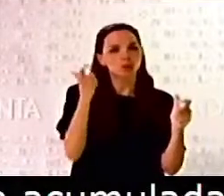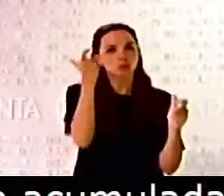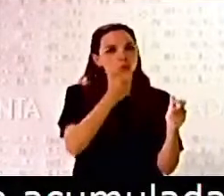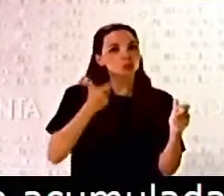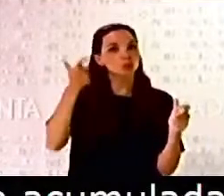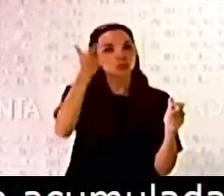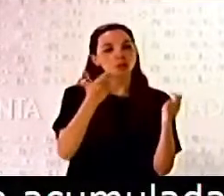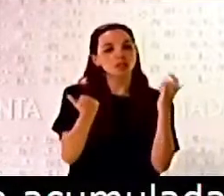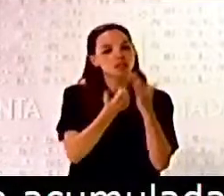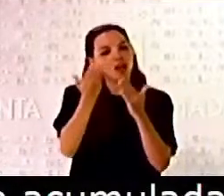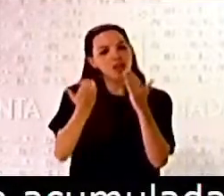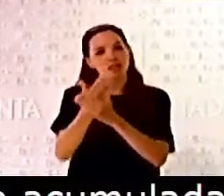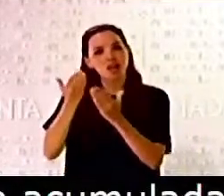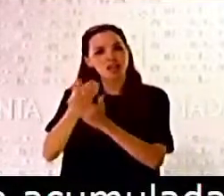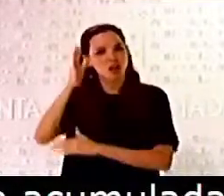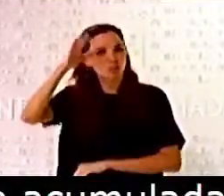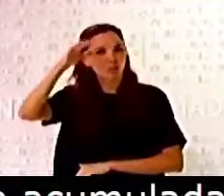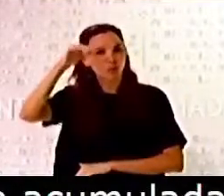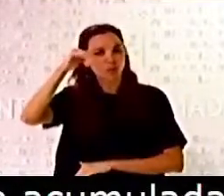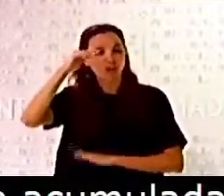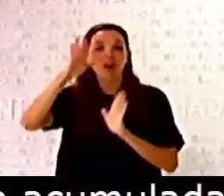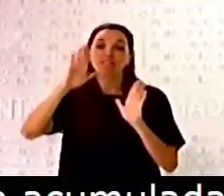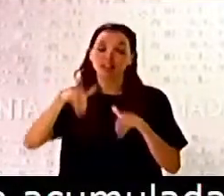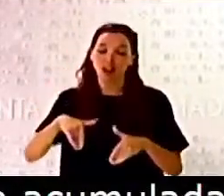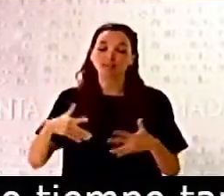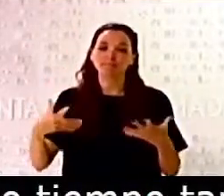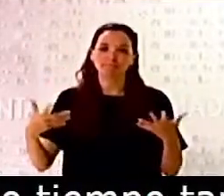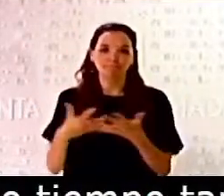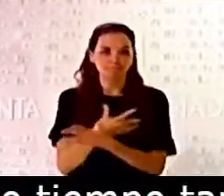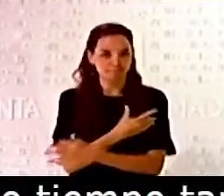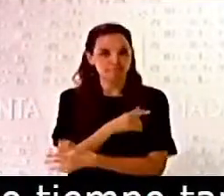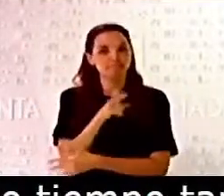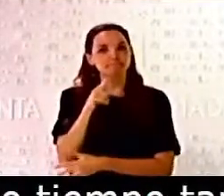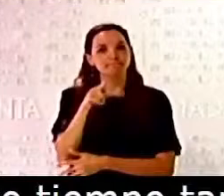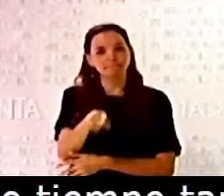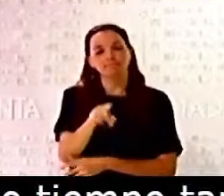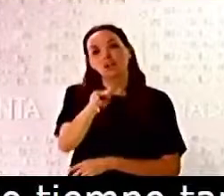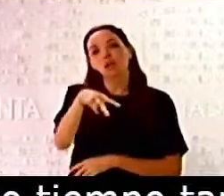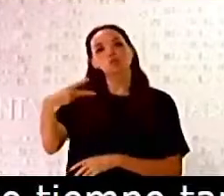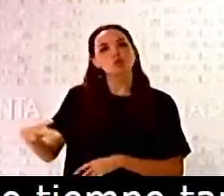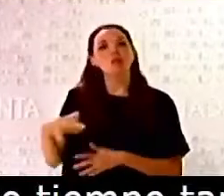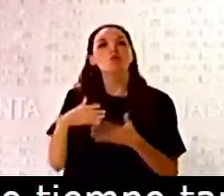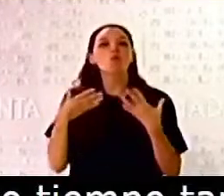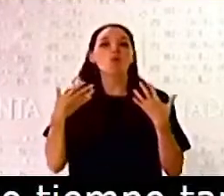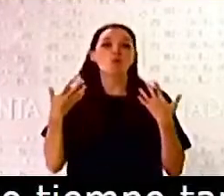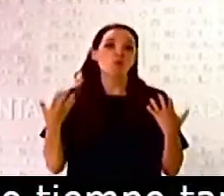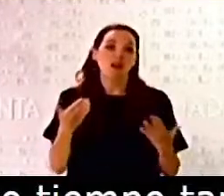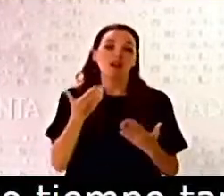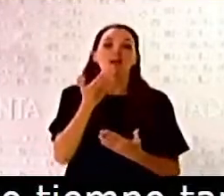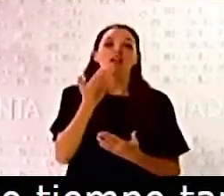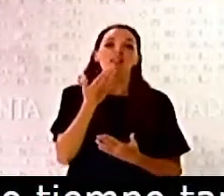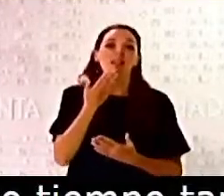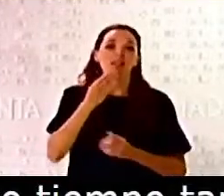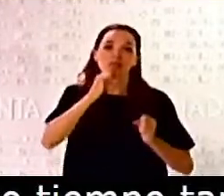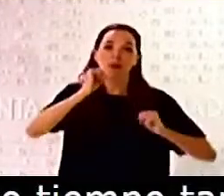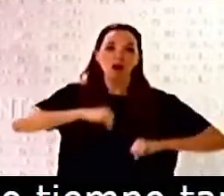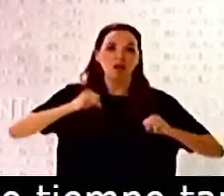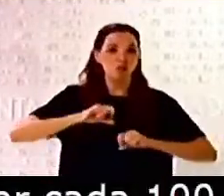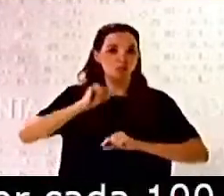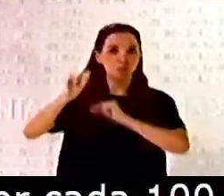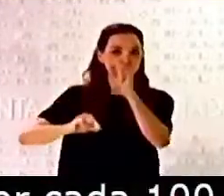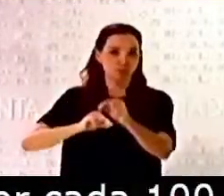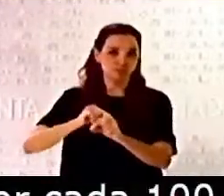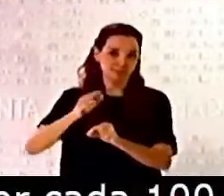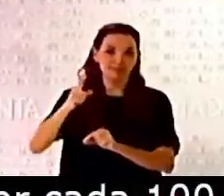durante tanto tiempo tan altas han llevado a que esta incidencia pase a otras edades